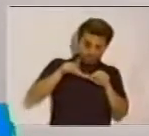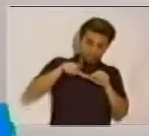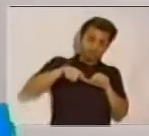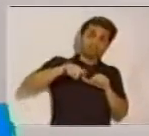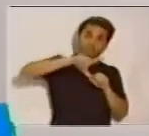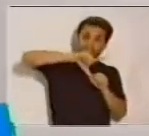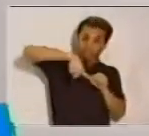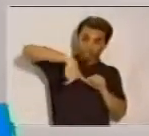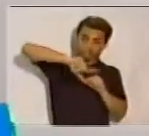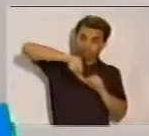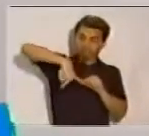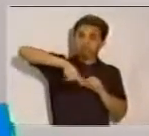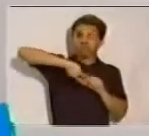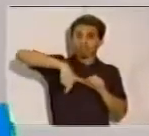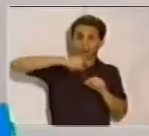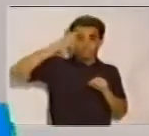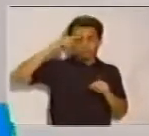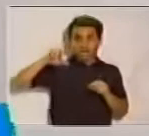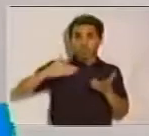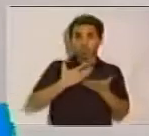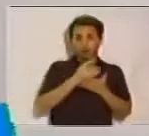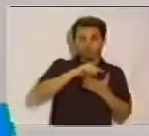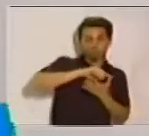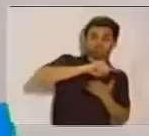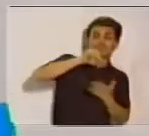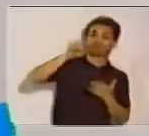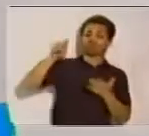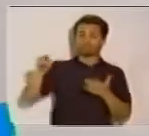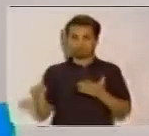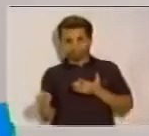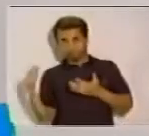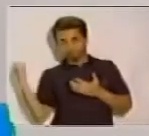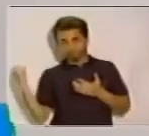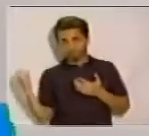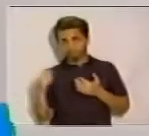compás, logré girarlo y hacer este otro segmento, miren.